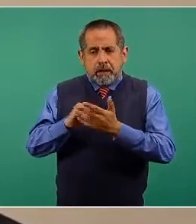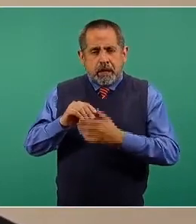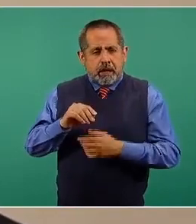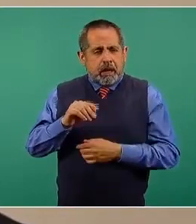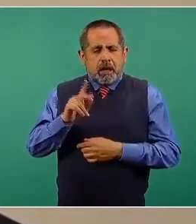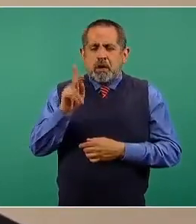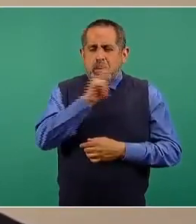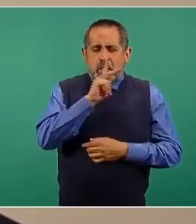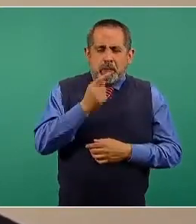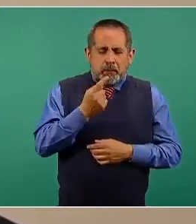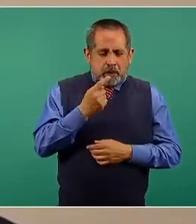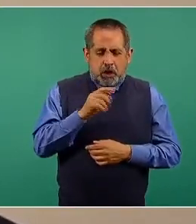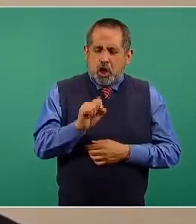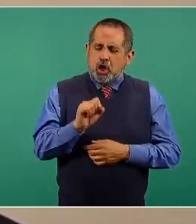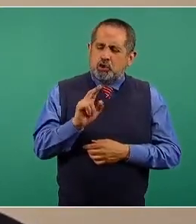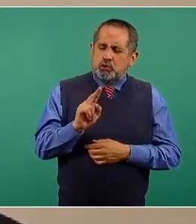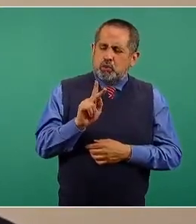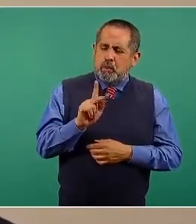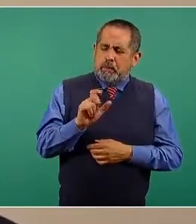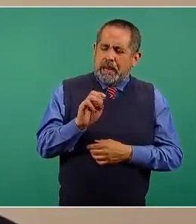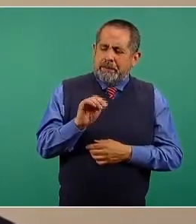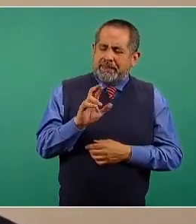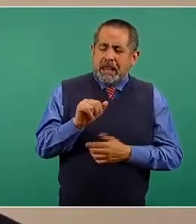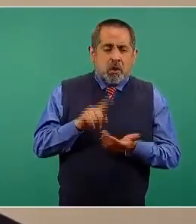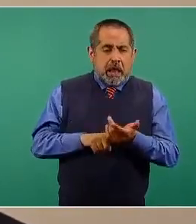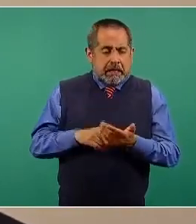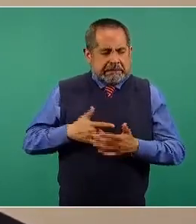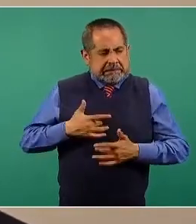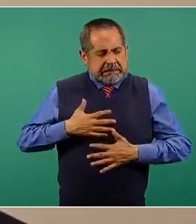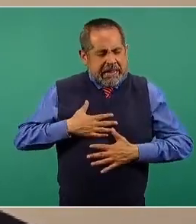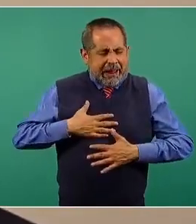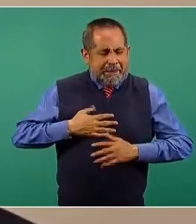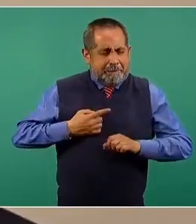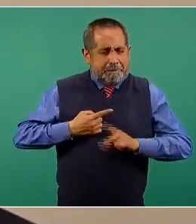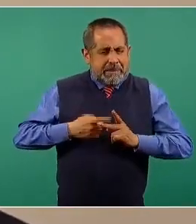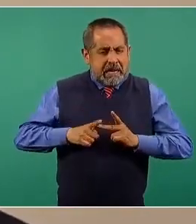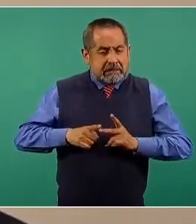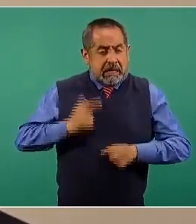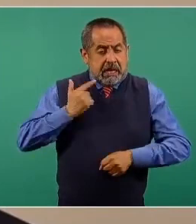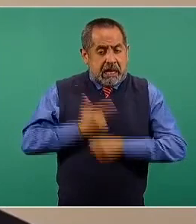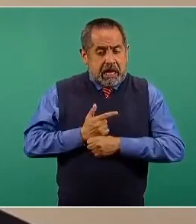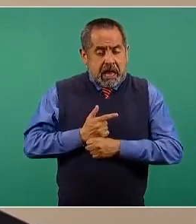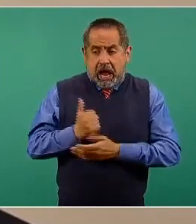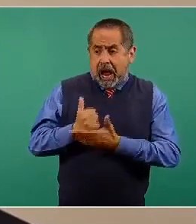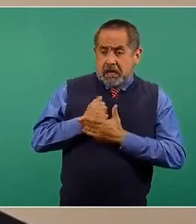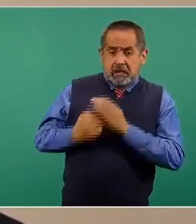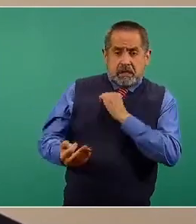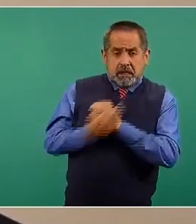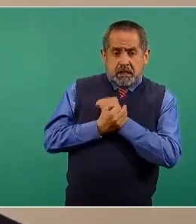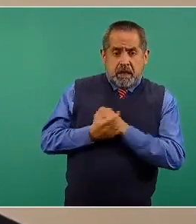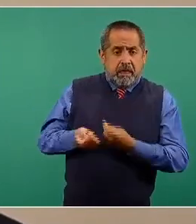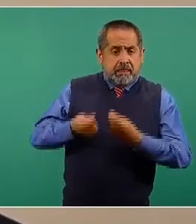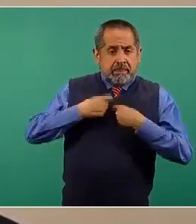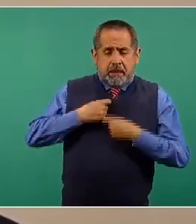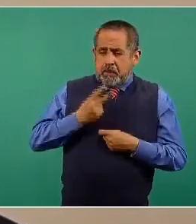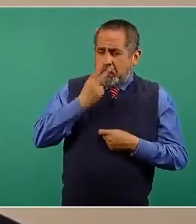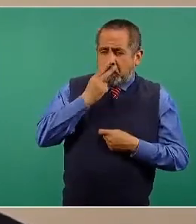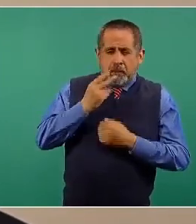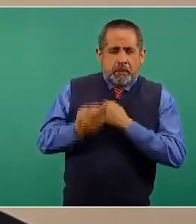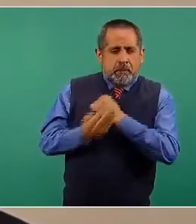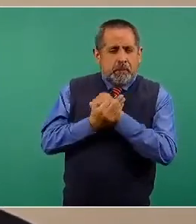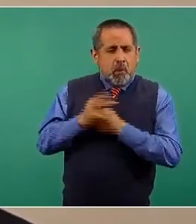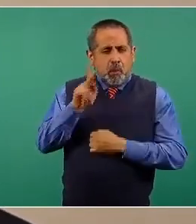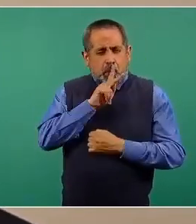que el oxígeno suplementario en fases tempranas de la enfermedad, sobre todo cuando de manera oportuna se